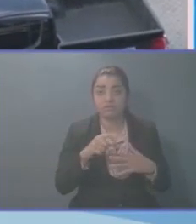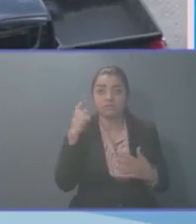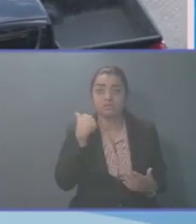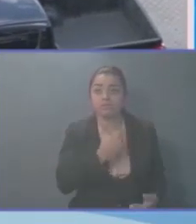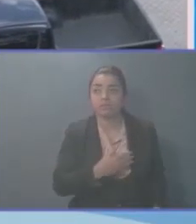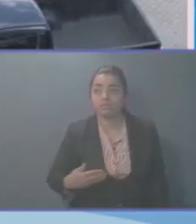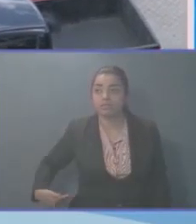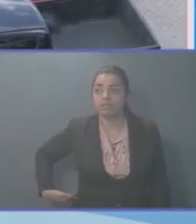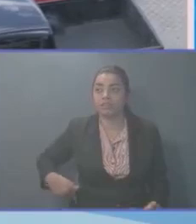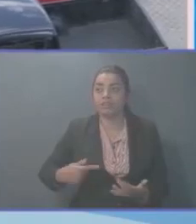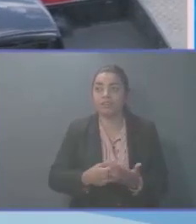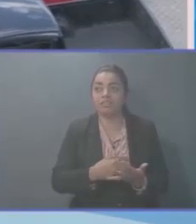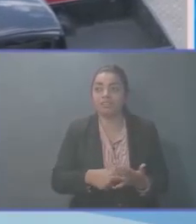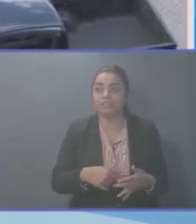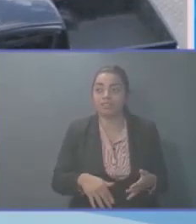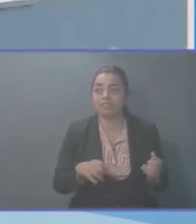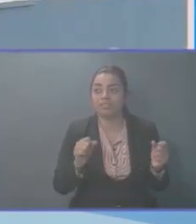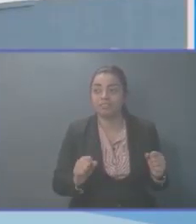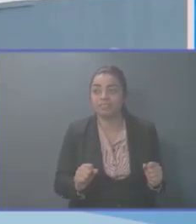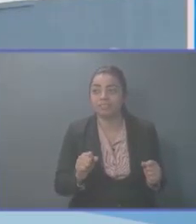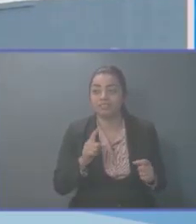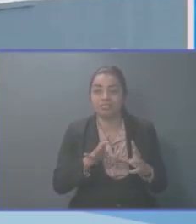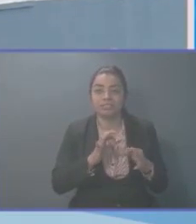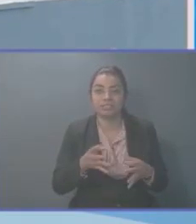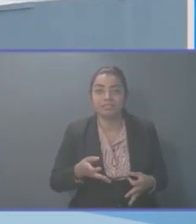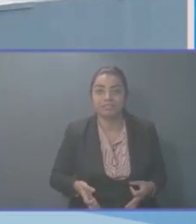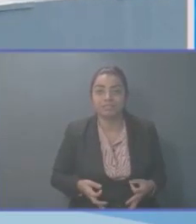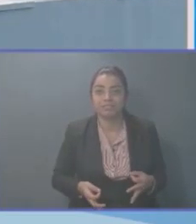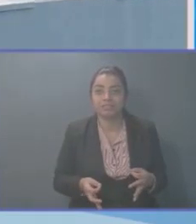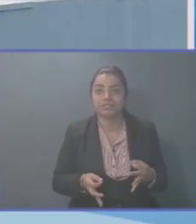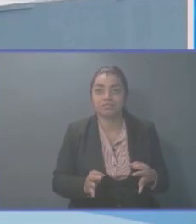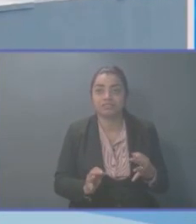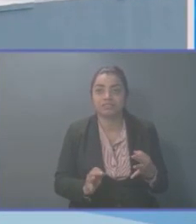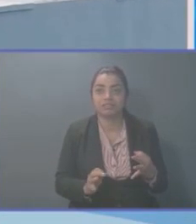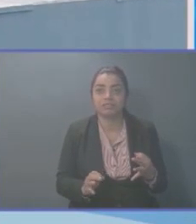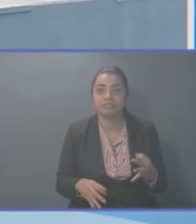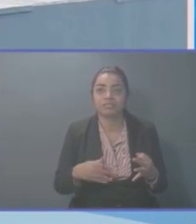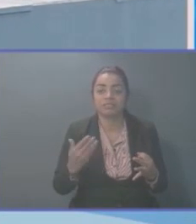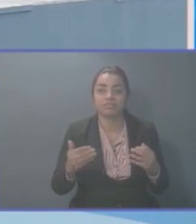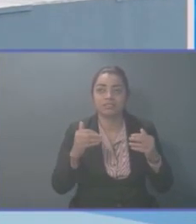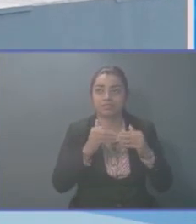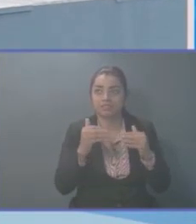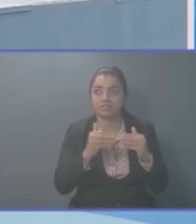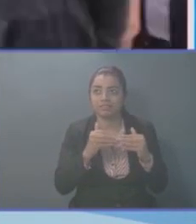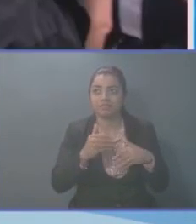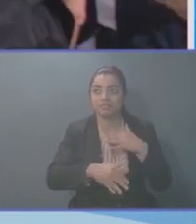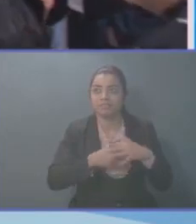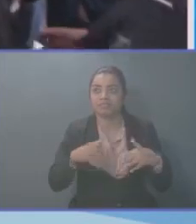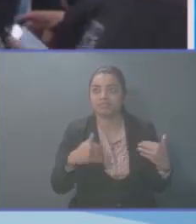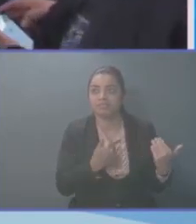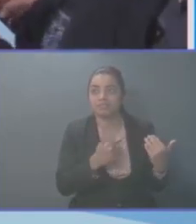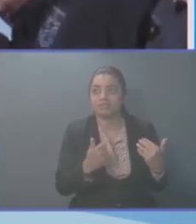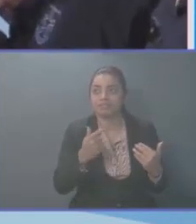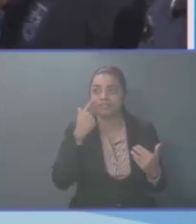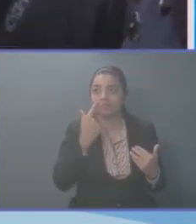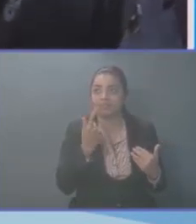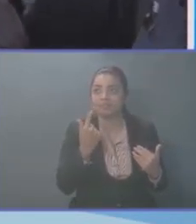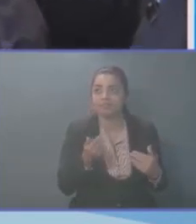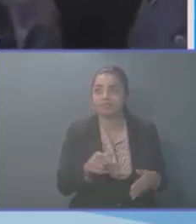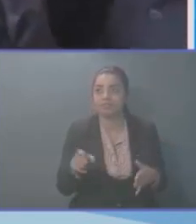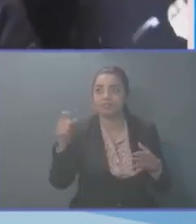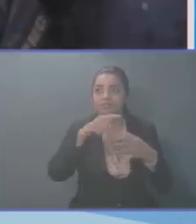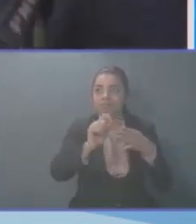de la República, porque no lo puedo ver de otra forma, y como también digamos que es romper el